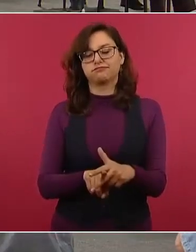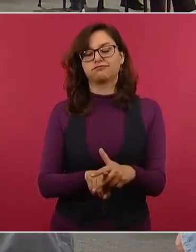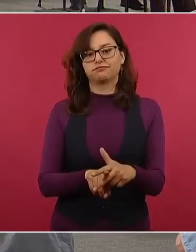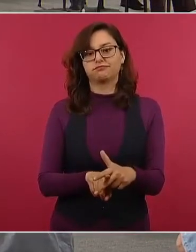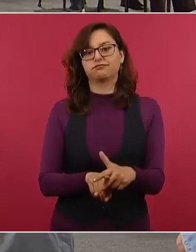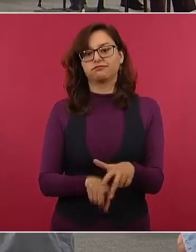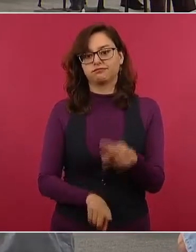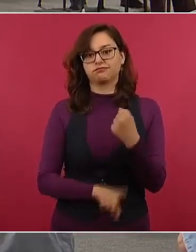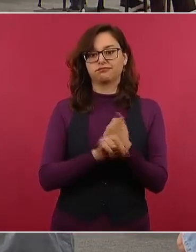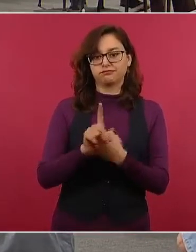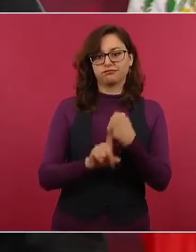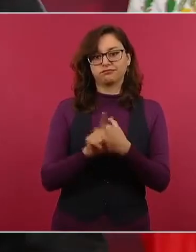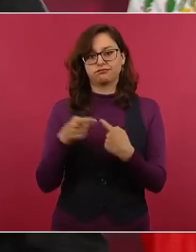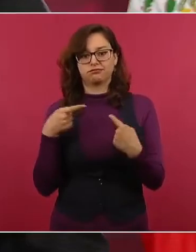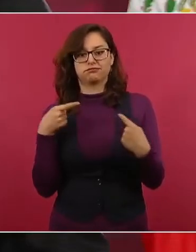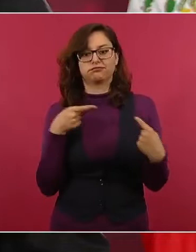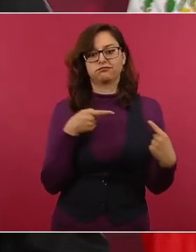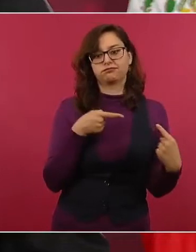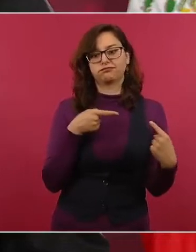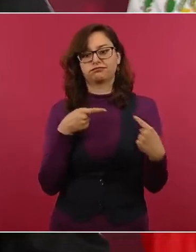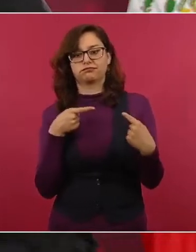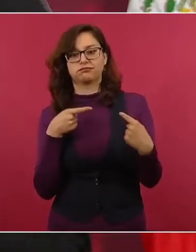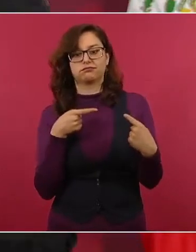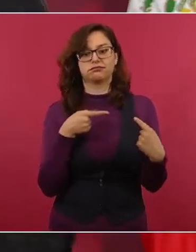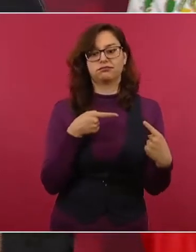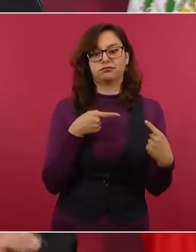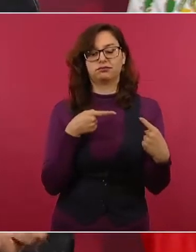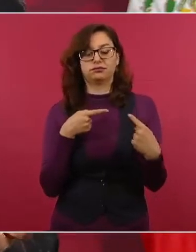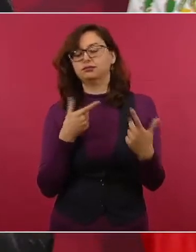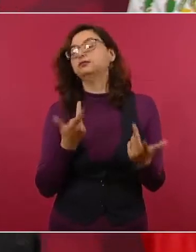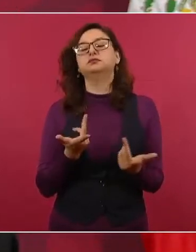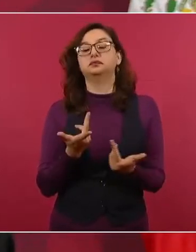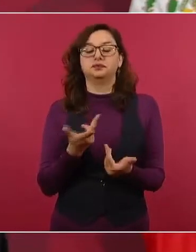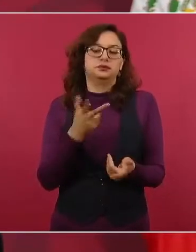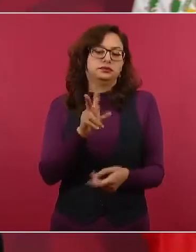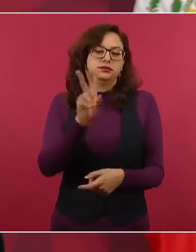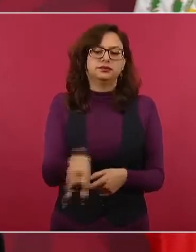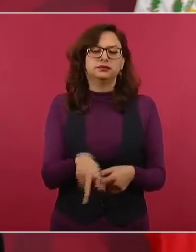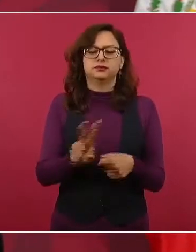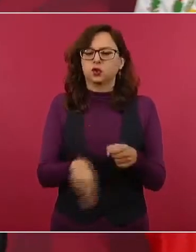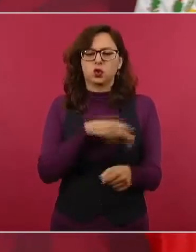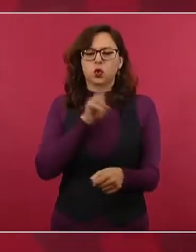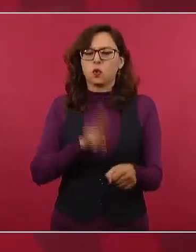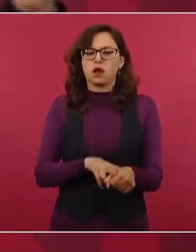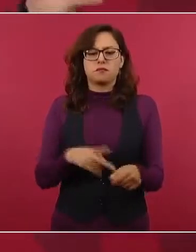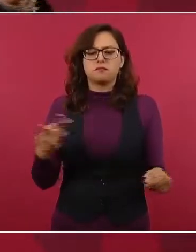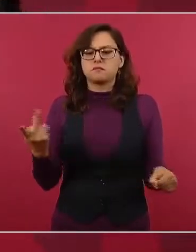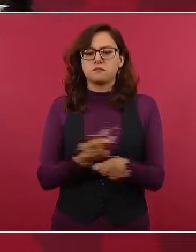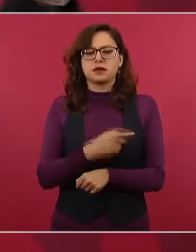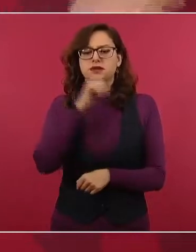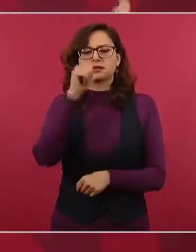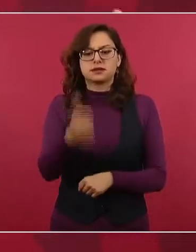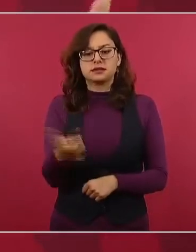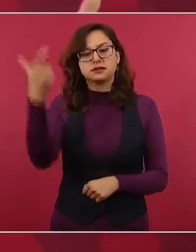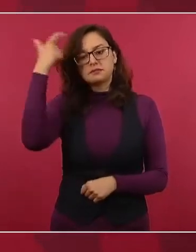a tener diferencias que son normales, son como formas de